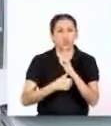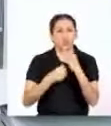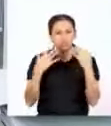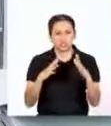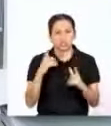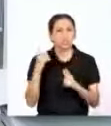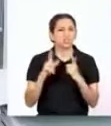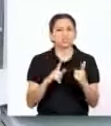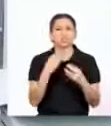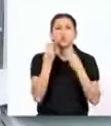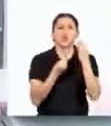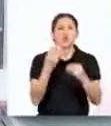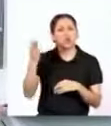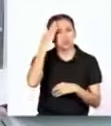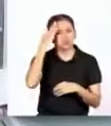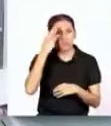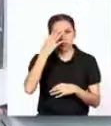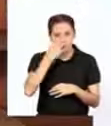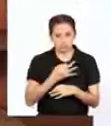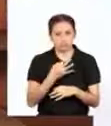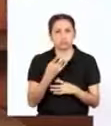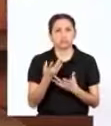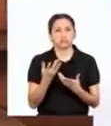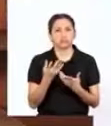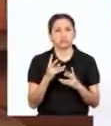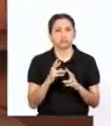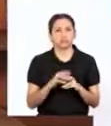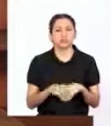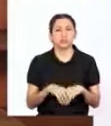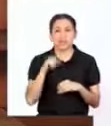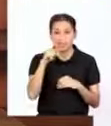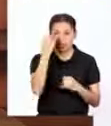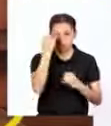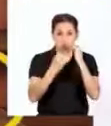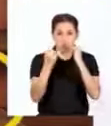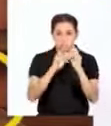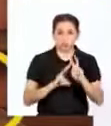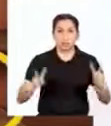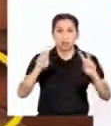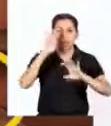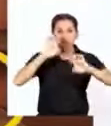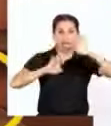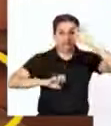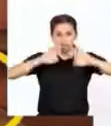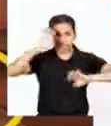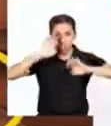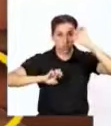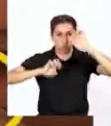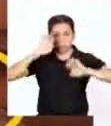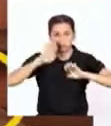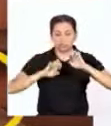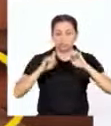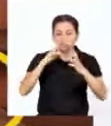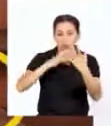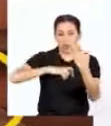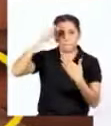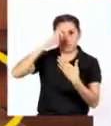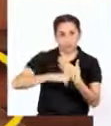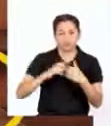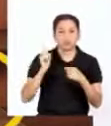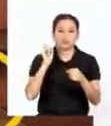¿Cómo sabemos si ha sido eficiente o no? Para eso sirve el último paso, la evaluación de